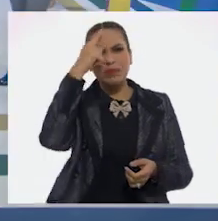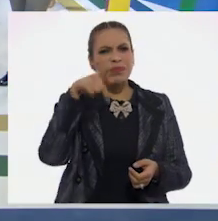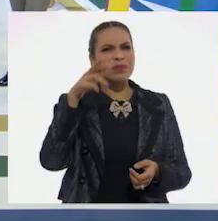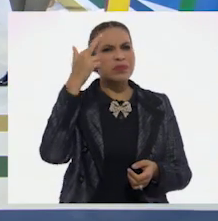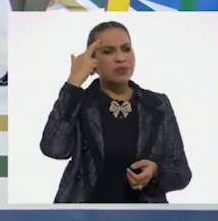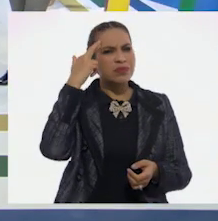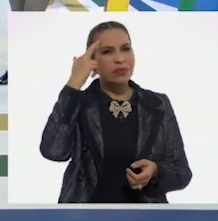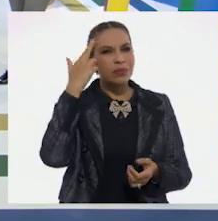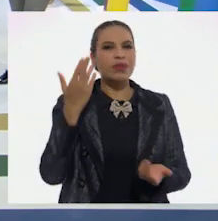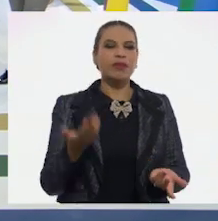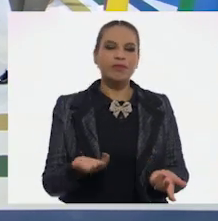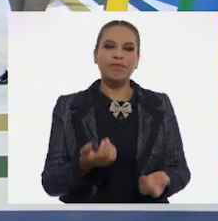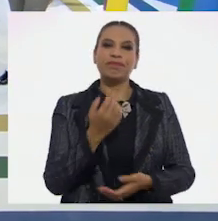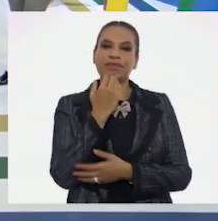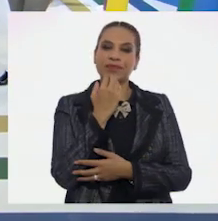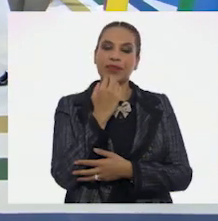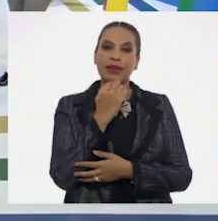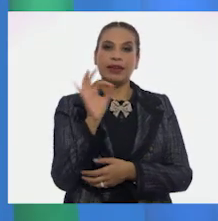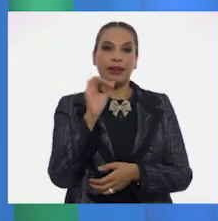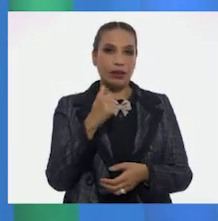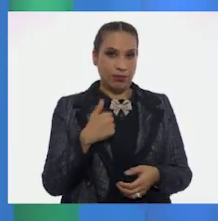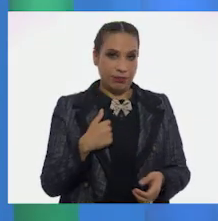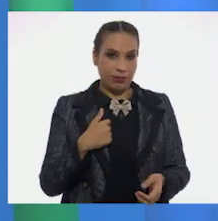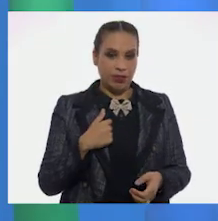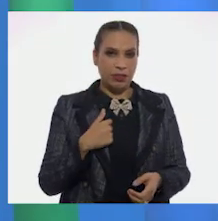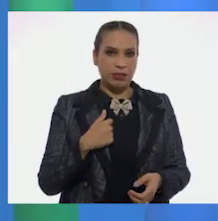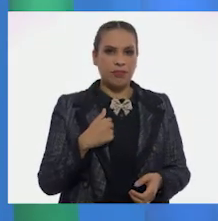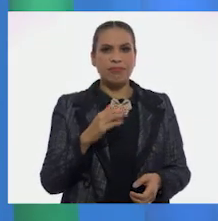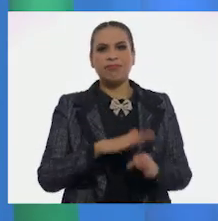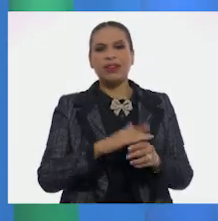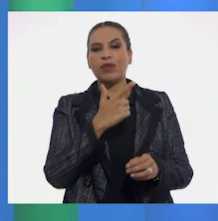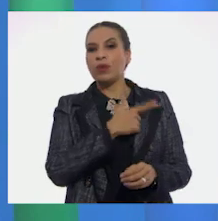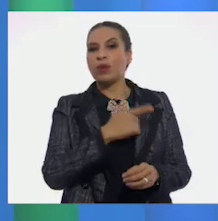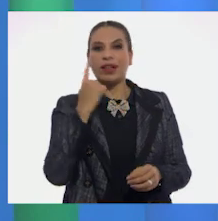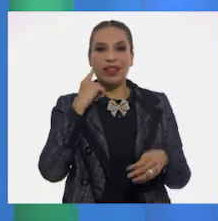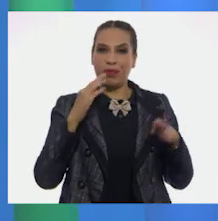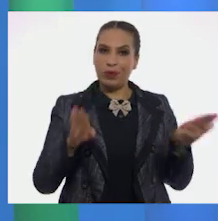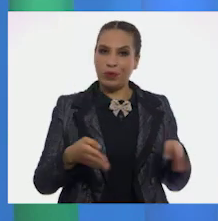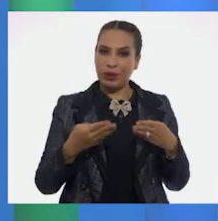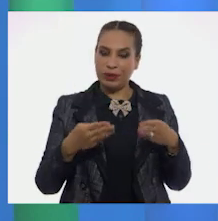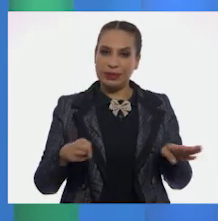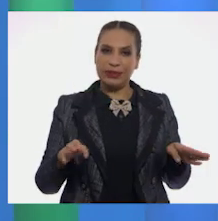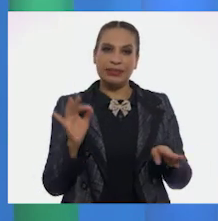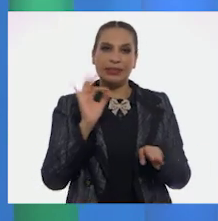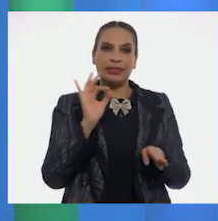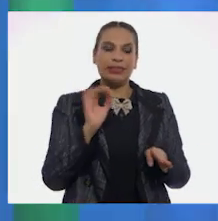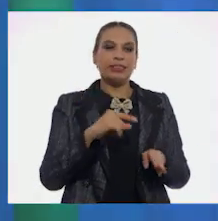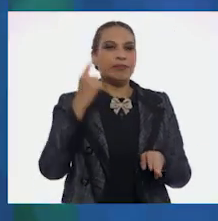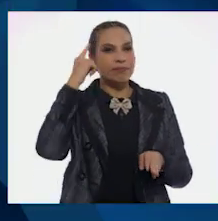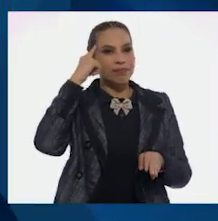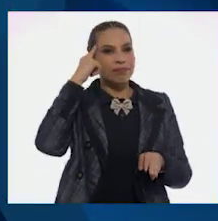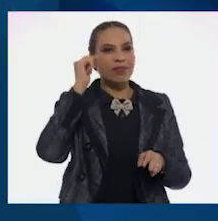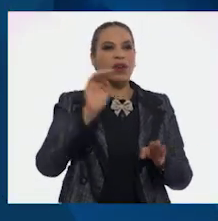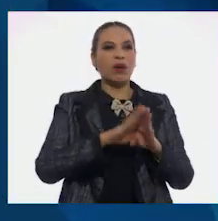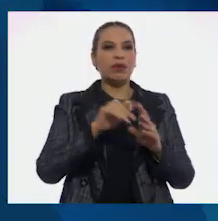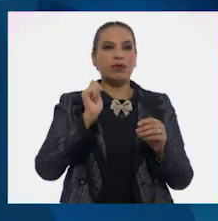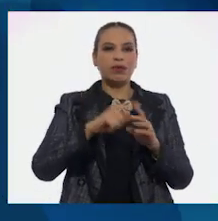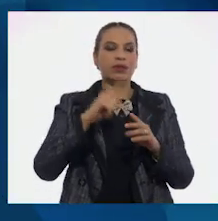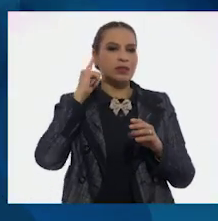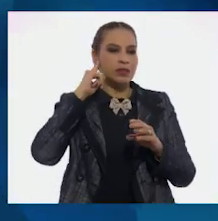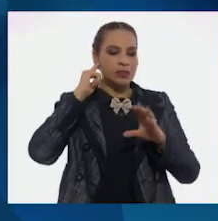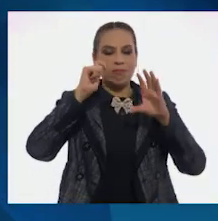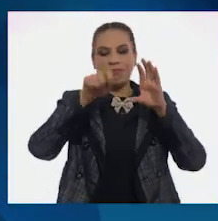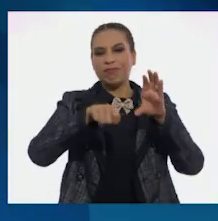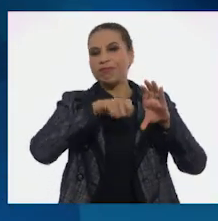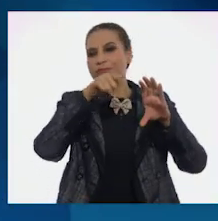acuerdan? Pues a mí como que me encanta la música. Se me quedó grabado el fonógrafo.